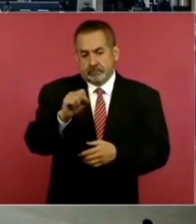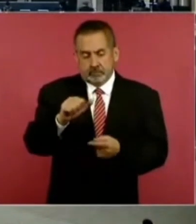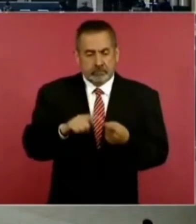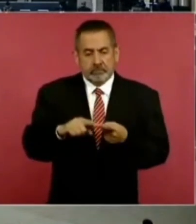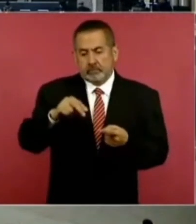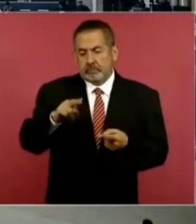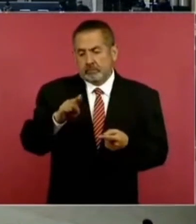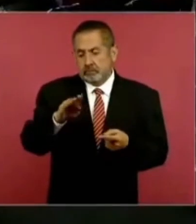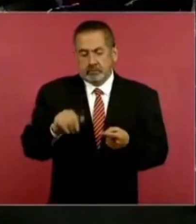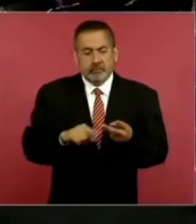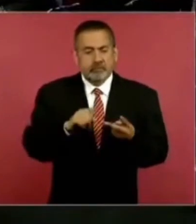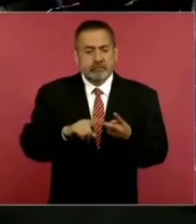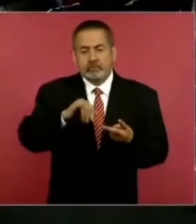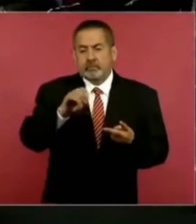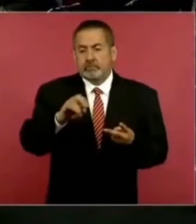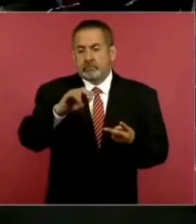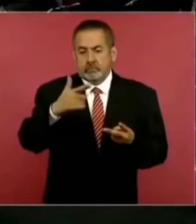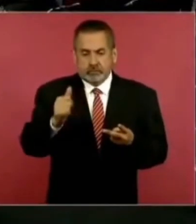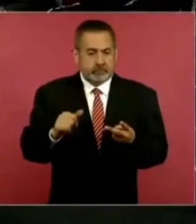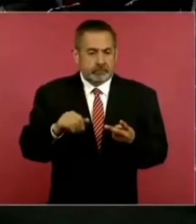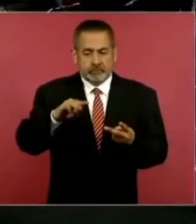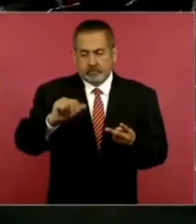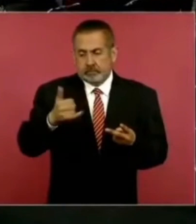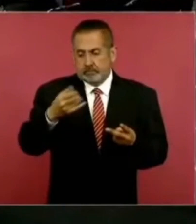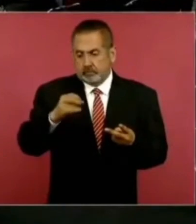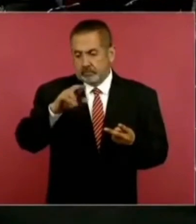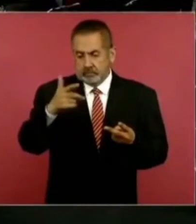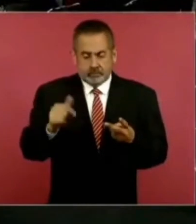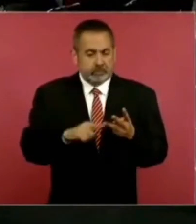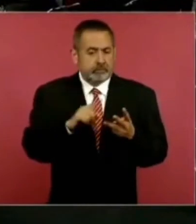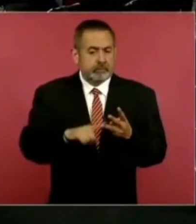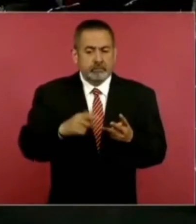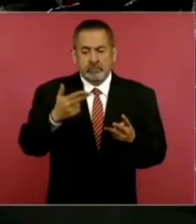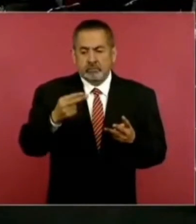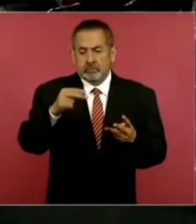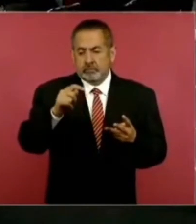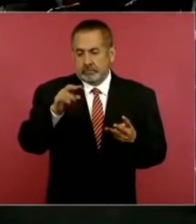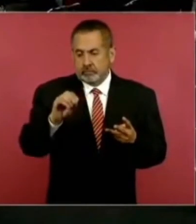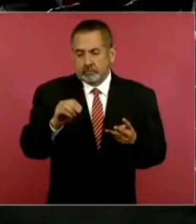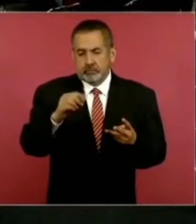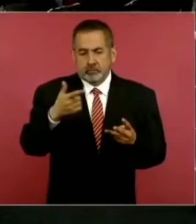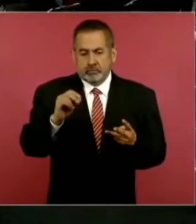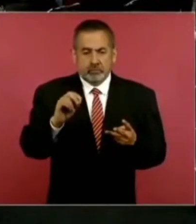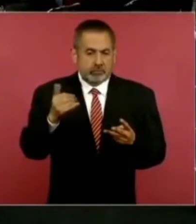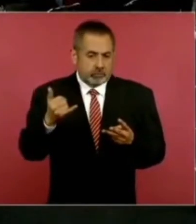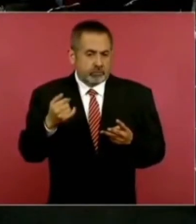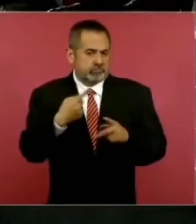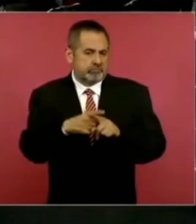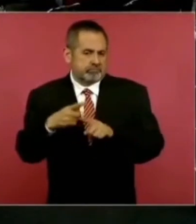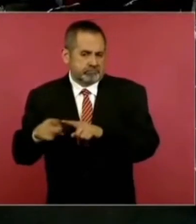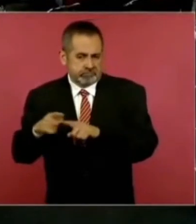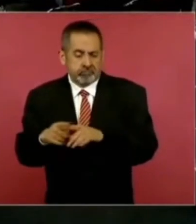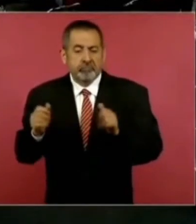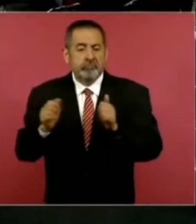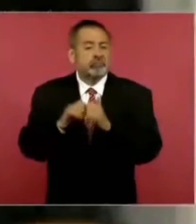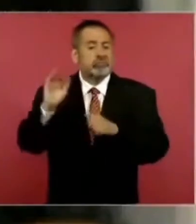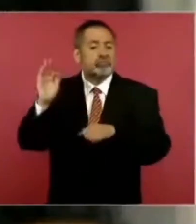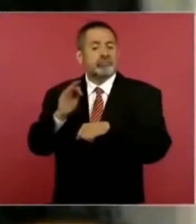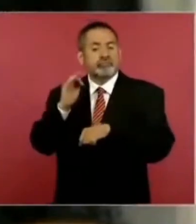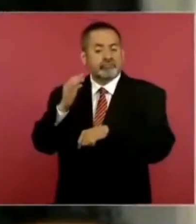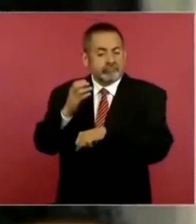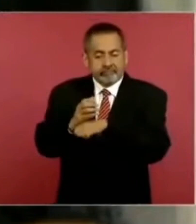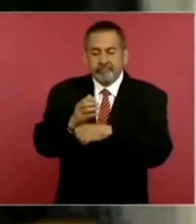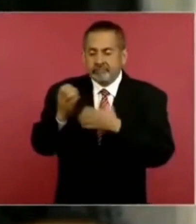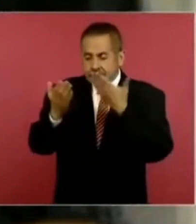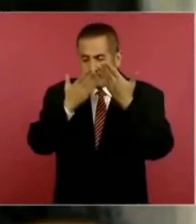Nubia Mayorga, Jorge Mayorga, Humberto Veras, Godoy, entre otros, por medio de la Federación de